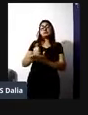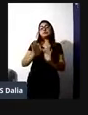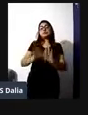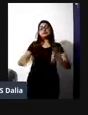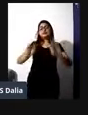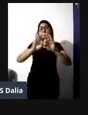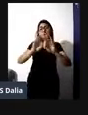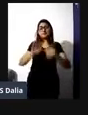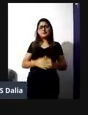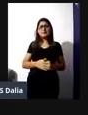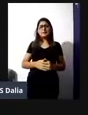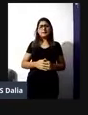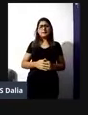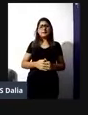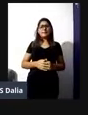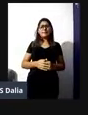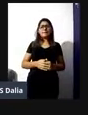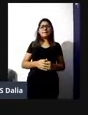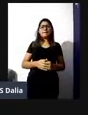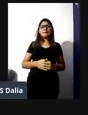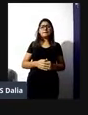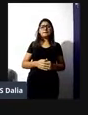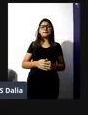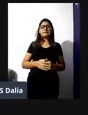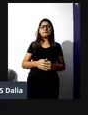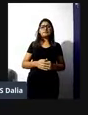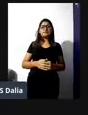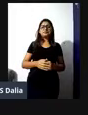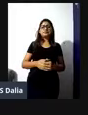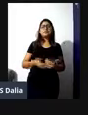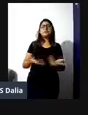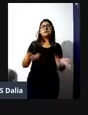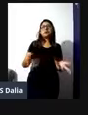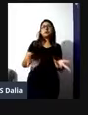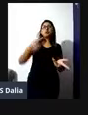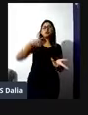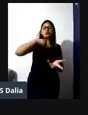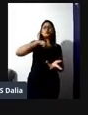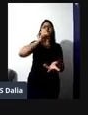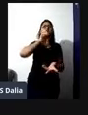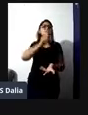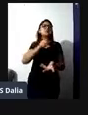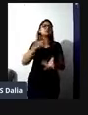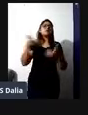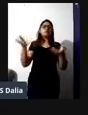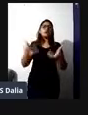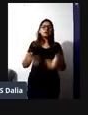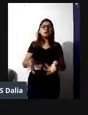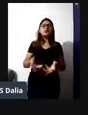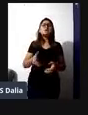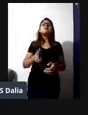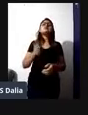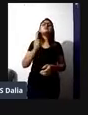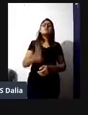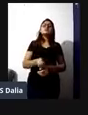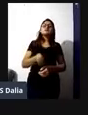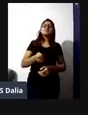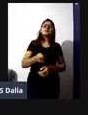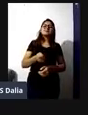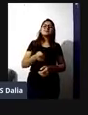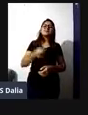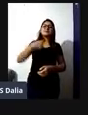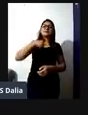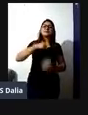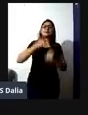lo cierto es que dentro de las acciones que hemos estado también llevando a cabo, justo es el estarles